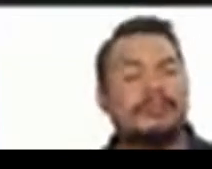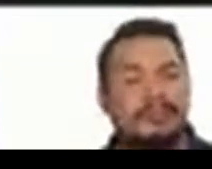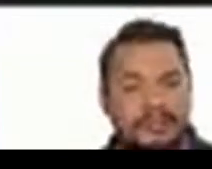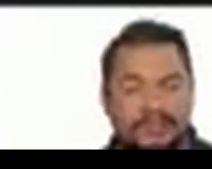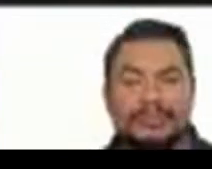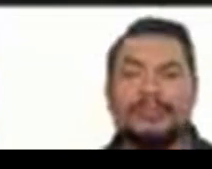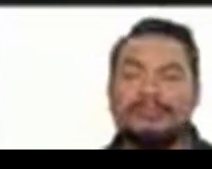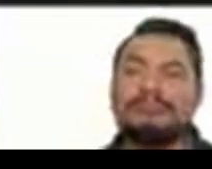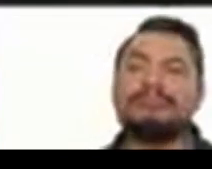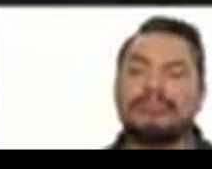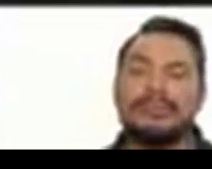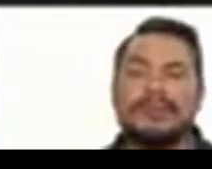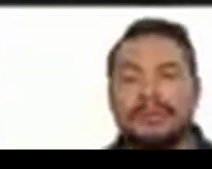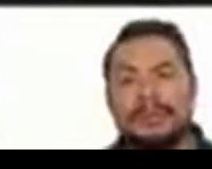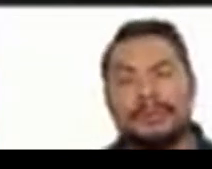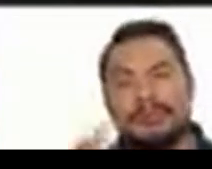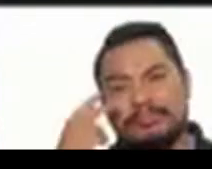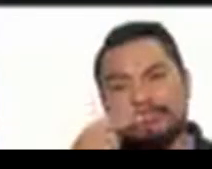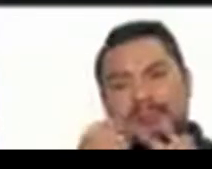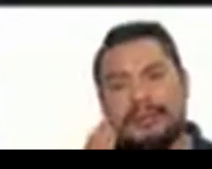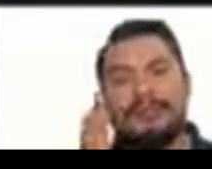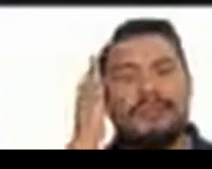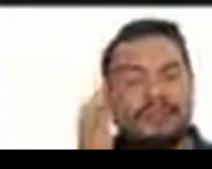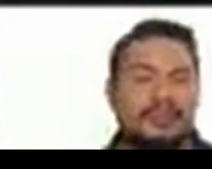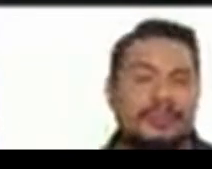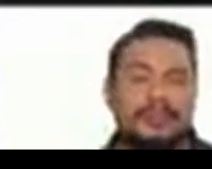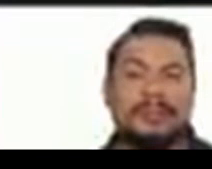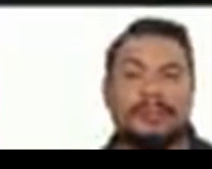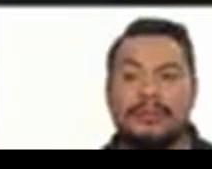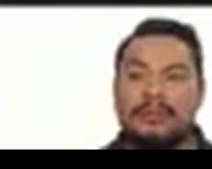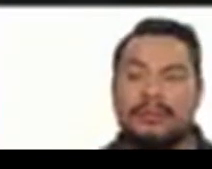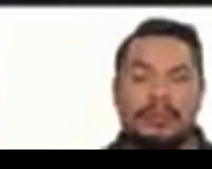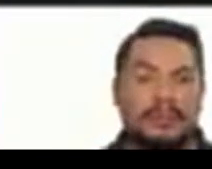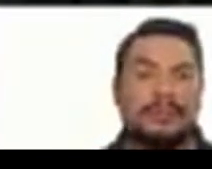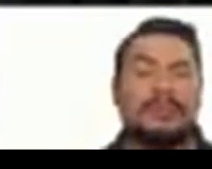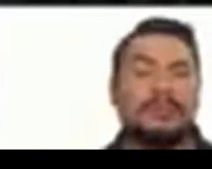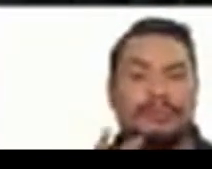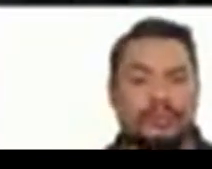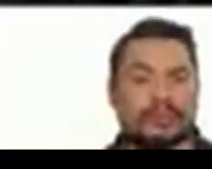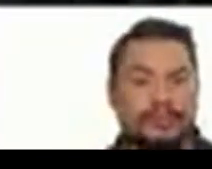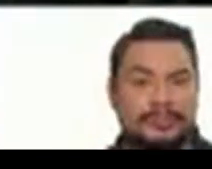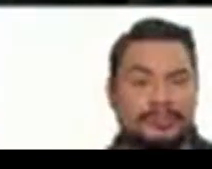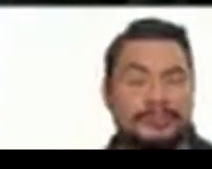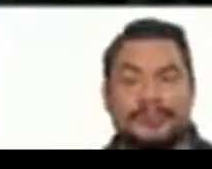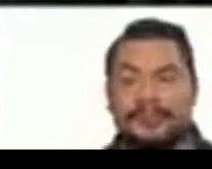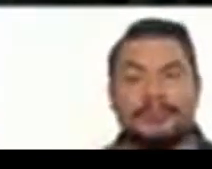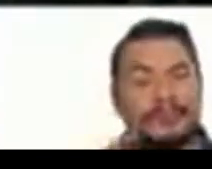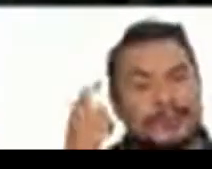plantear una visión futura de nuestra relación bilateral,